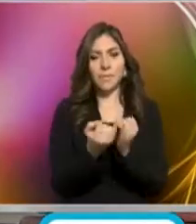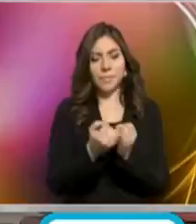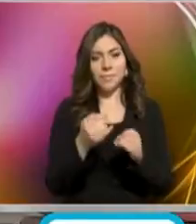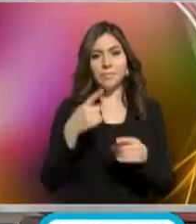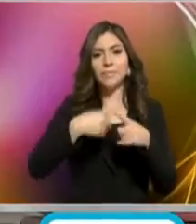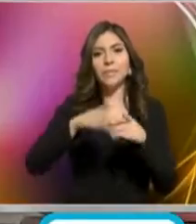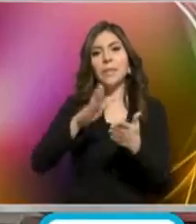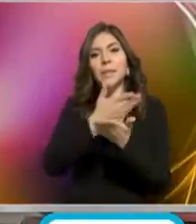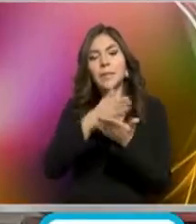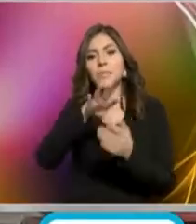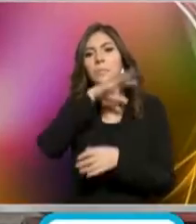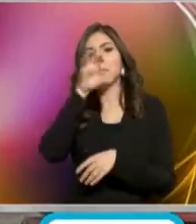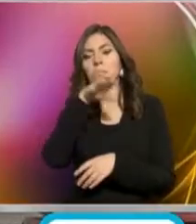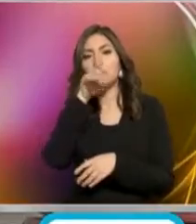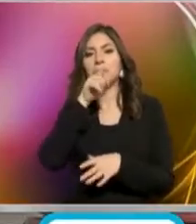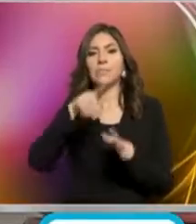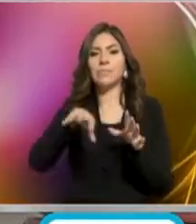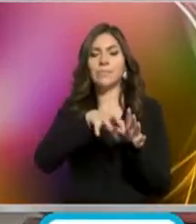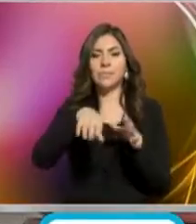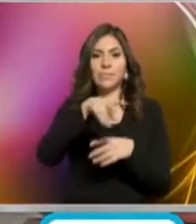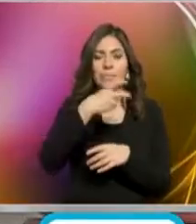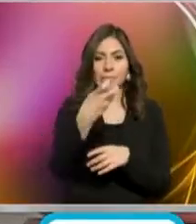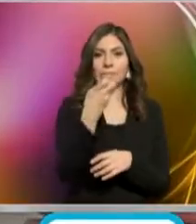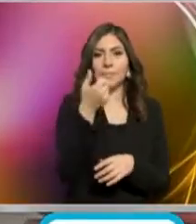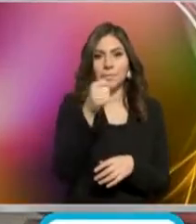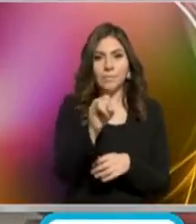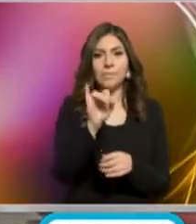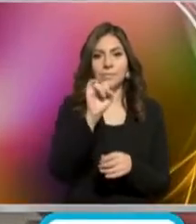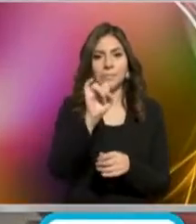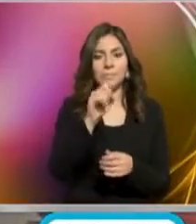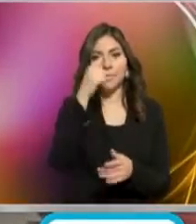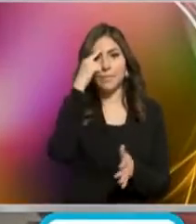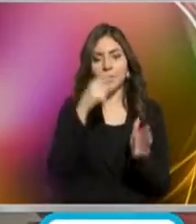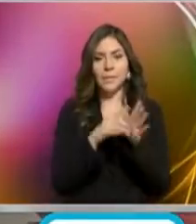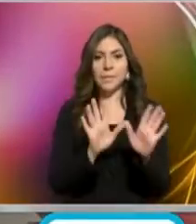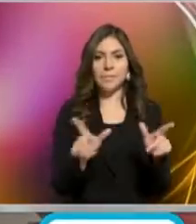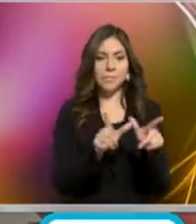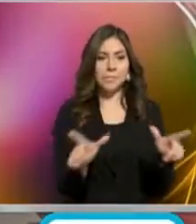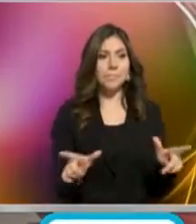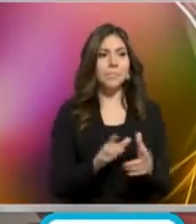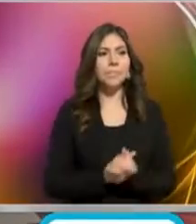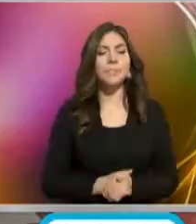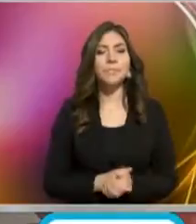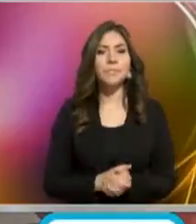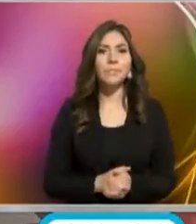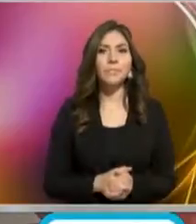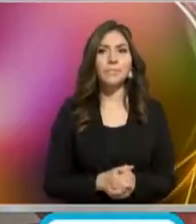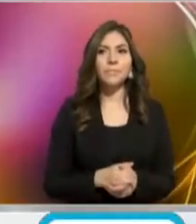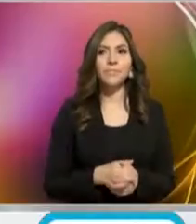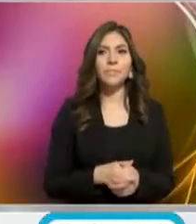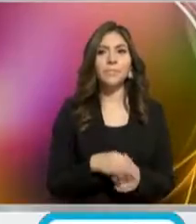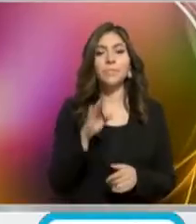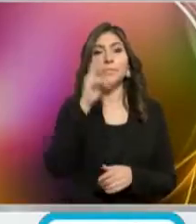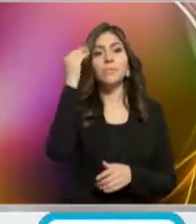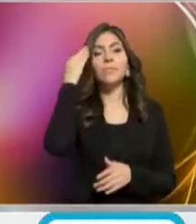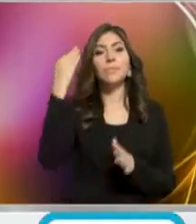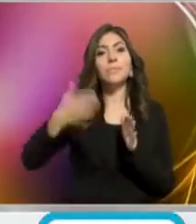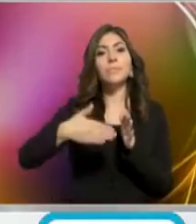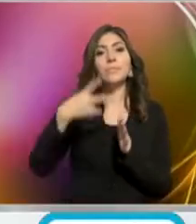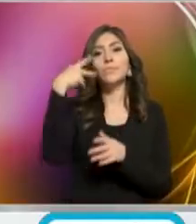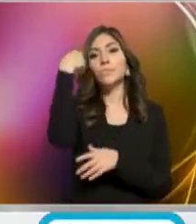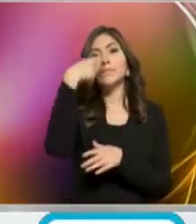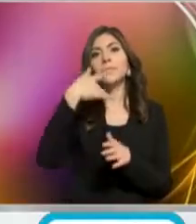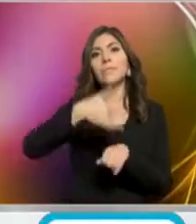caramelizar. Exacto. La innovación. Oye, Cambiarle, ¿así hay o que no? llevar. Sí, yo creo que sí, sí. Ya estás. ¿Lo Si otra no, vez? nos vamos a quedar aquí 2 horas rayando queso,